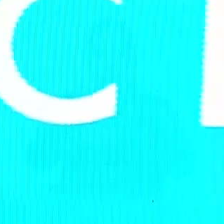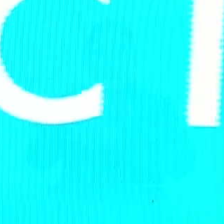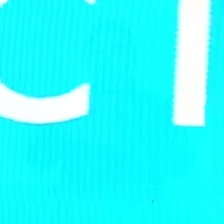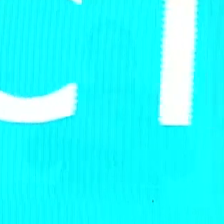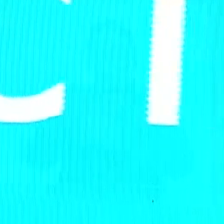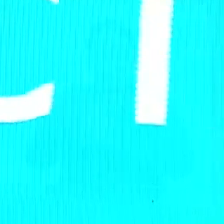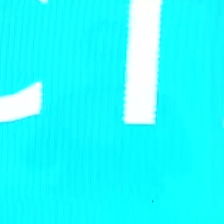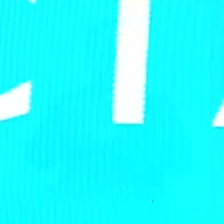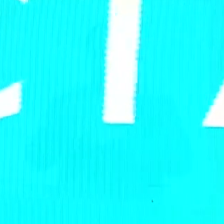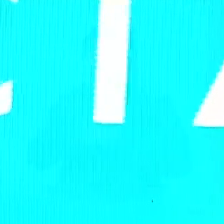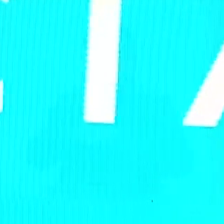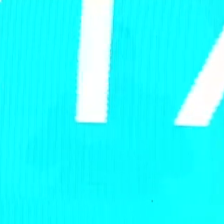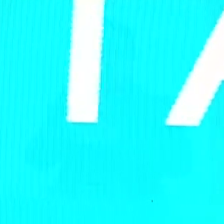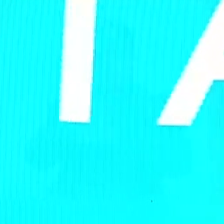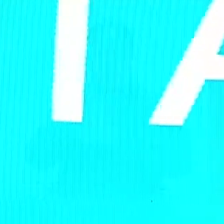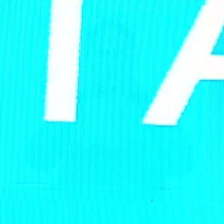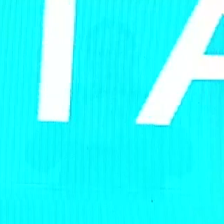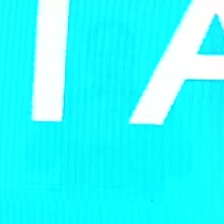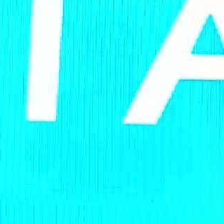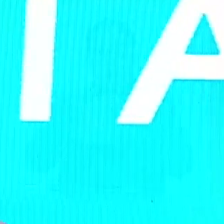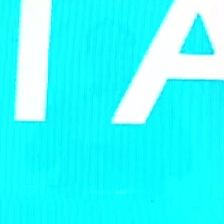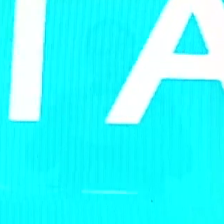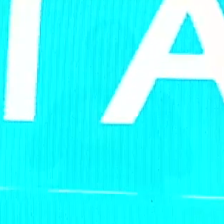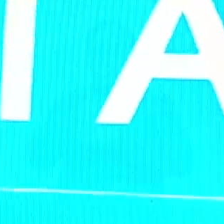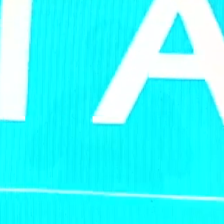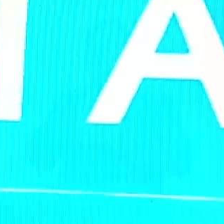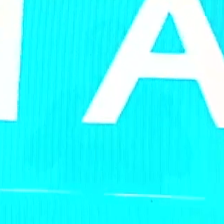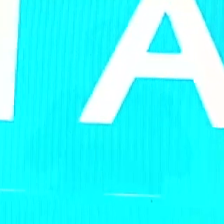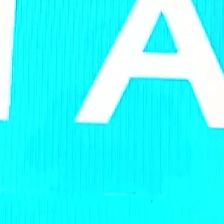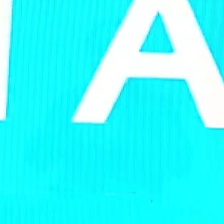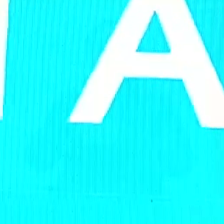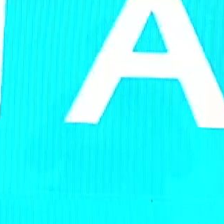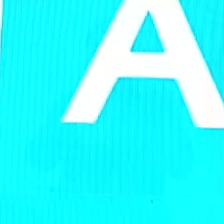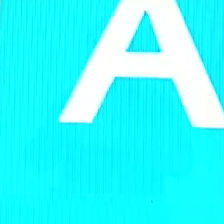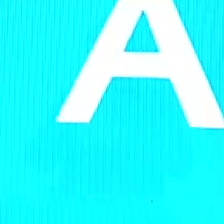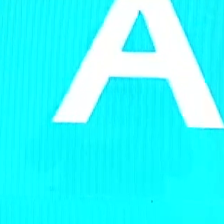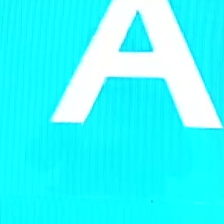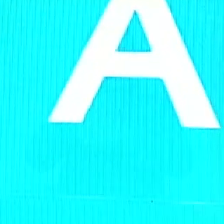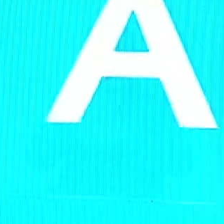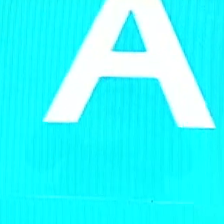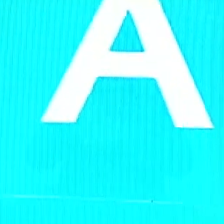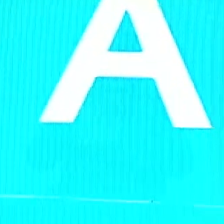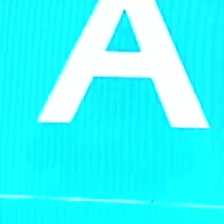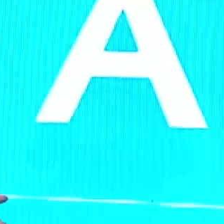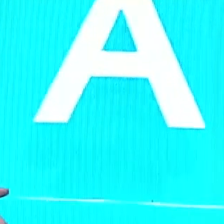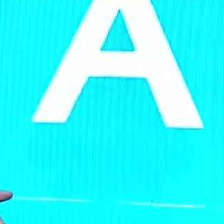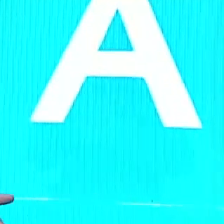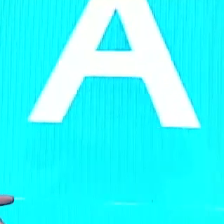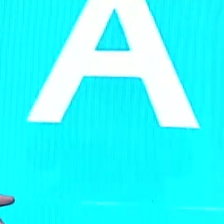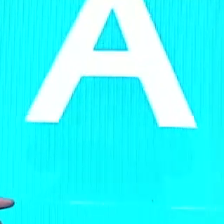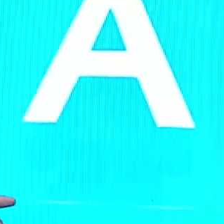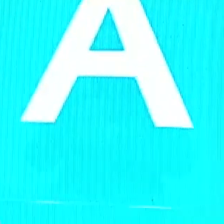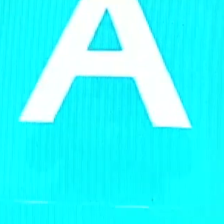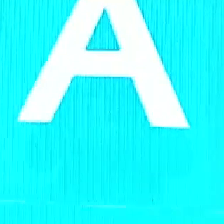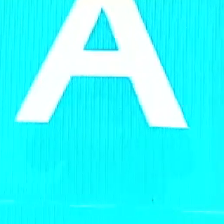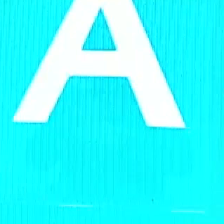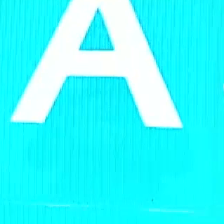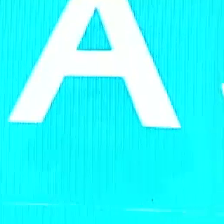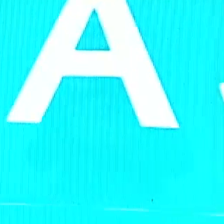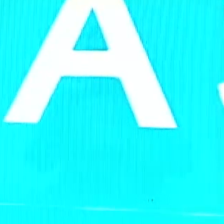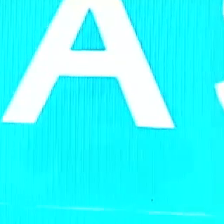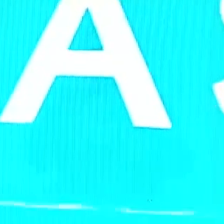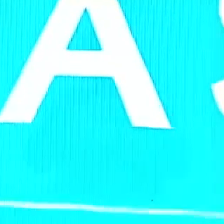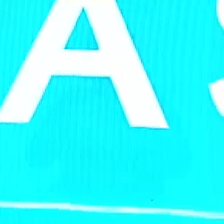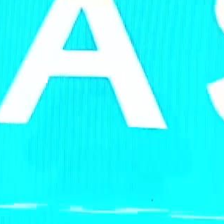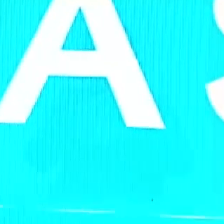pozo gasífero Boicobo Sur X1, ubicado en la provincia Luis Calvo del departamento de Chuquisaca, tuvo éxito y se constituye